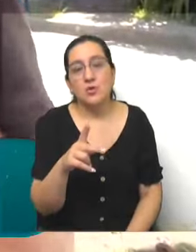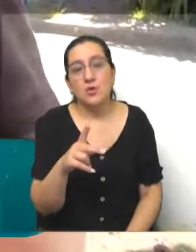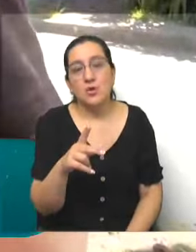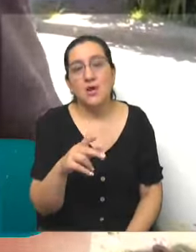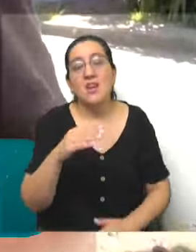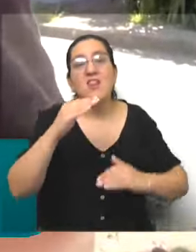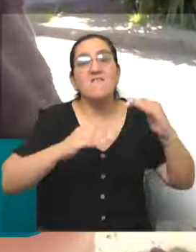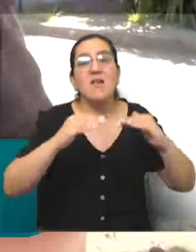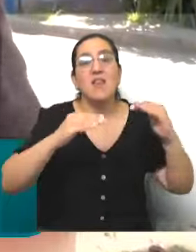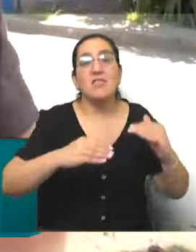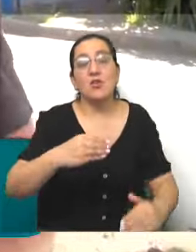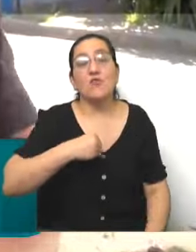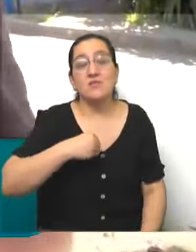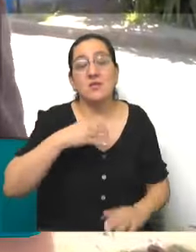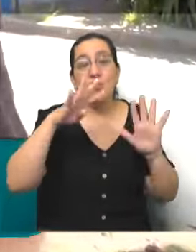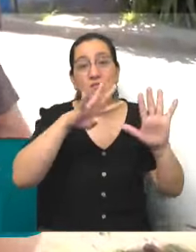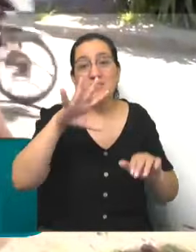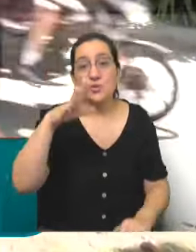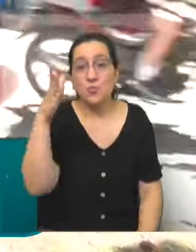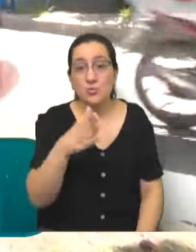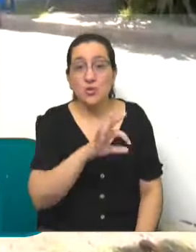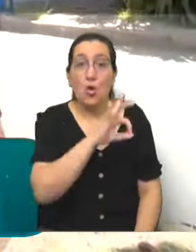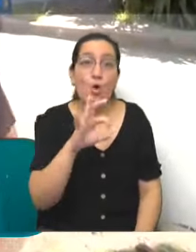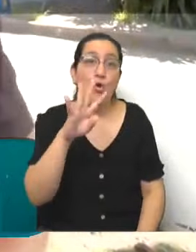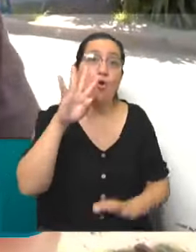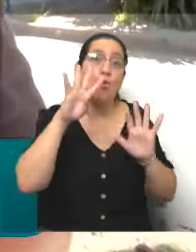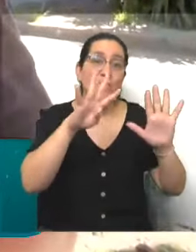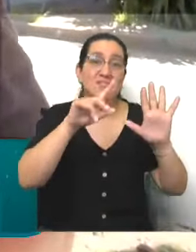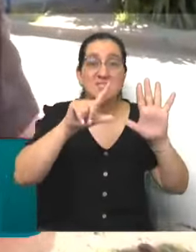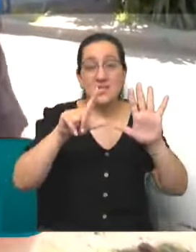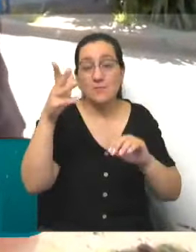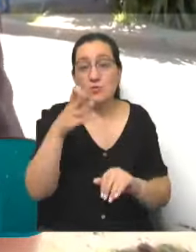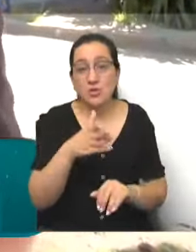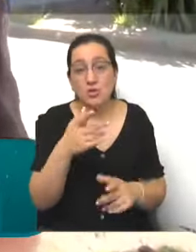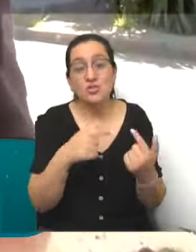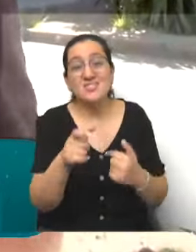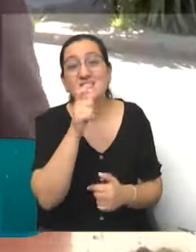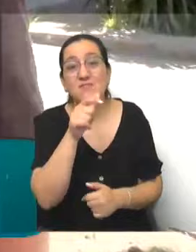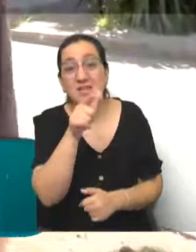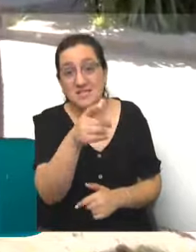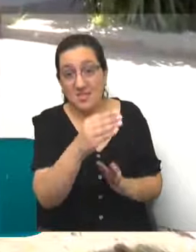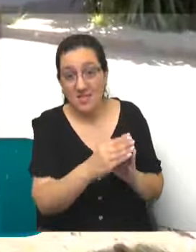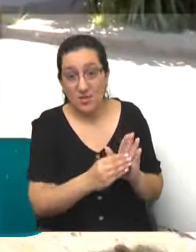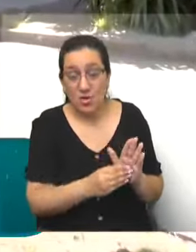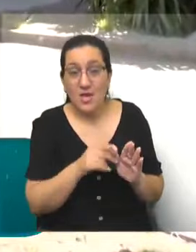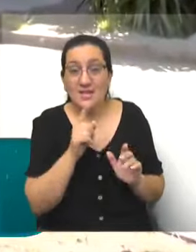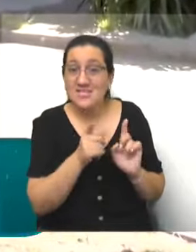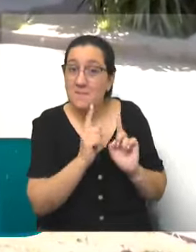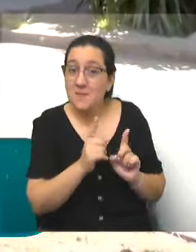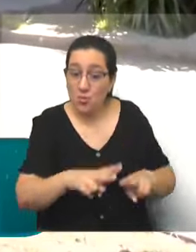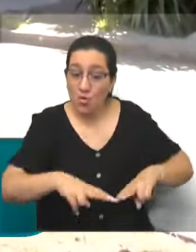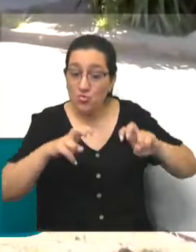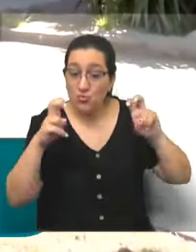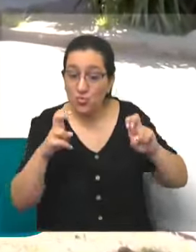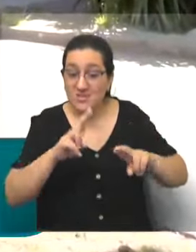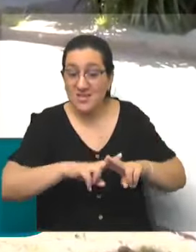niveles de confianza de un 95% o de un 97%, lo que quiere decir ese dato es que si ese mismo estudio